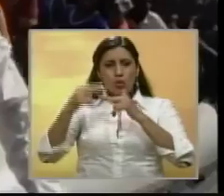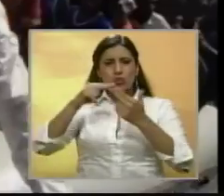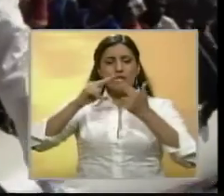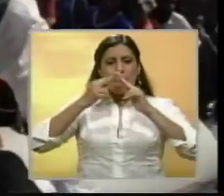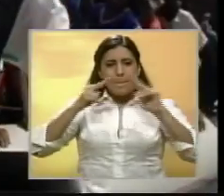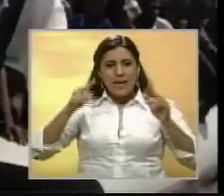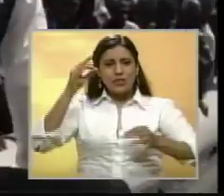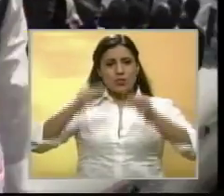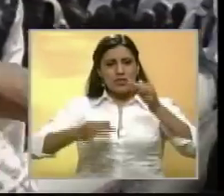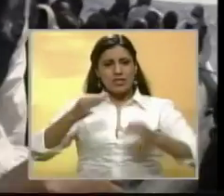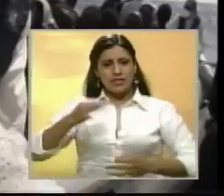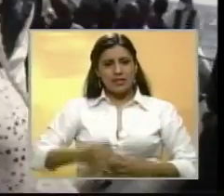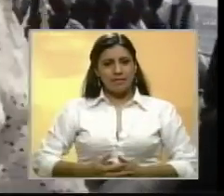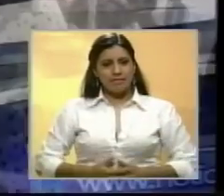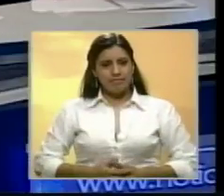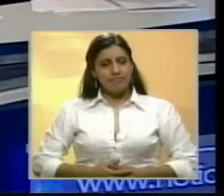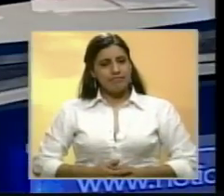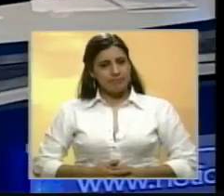paz y justicia.